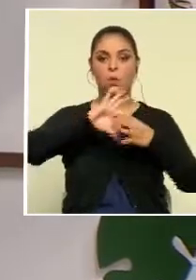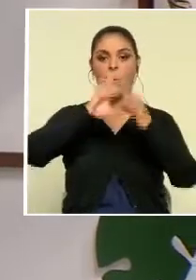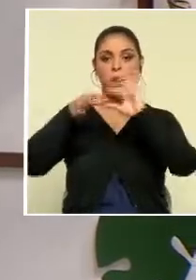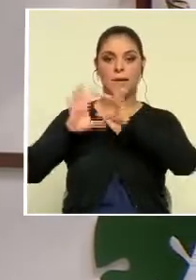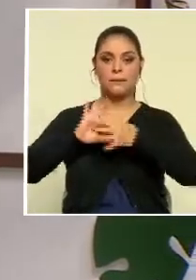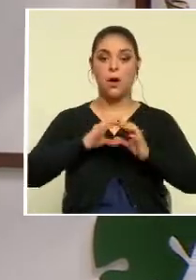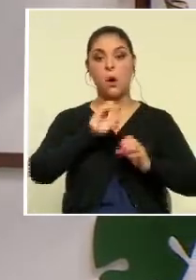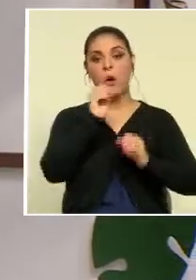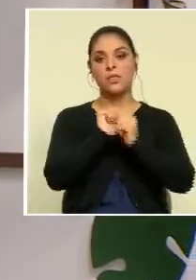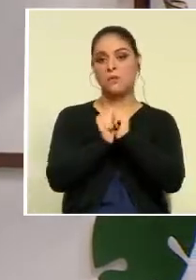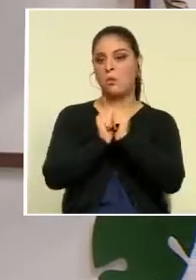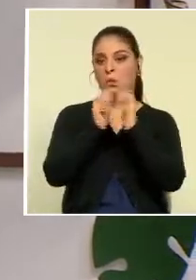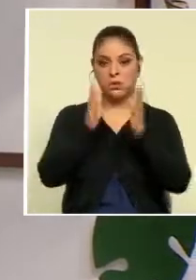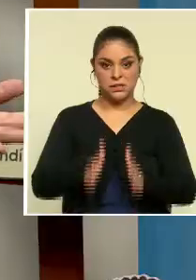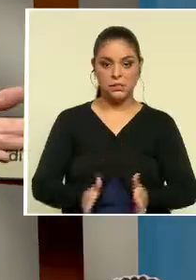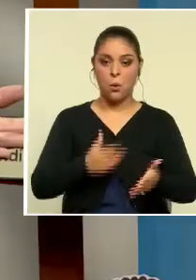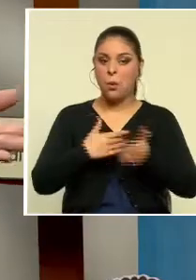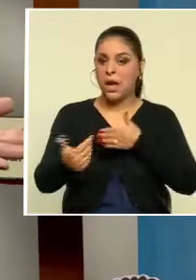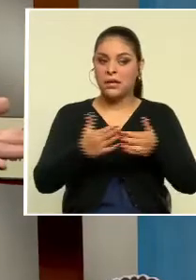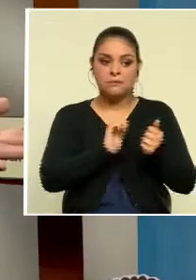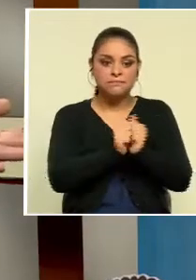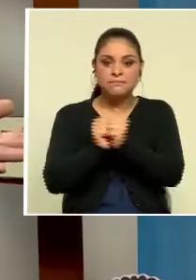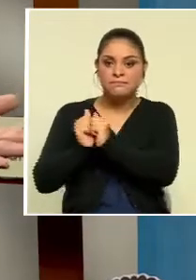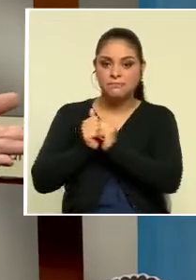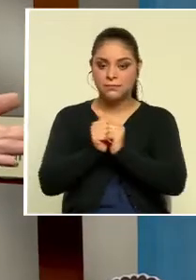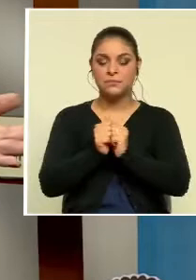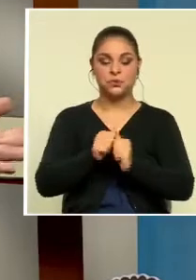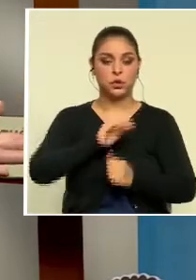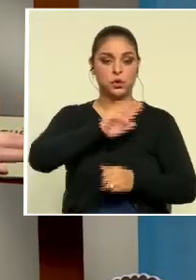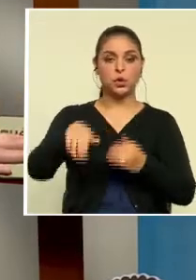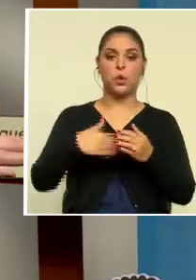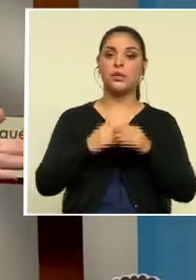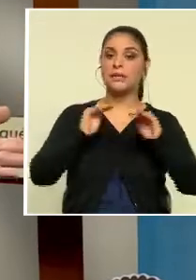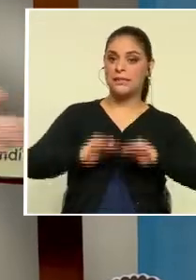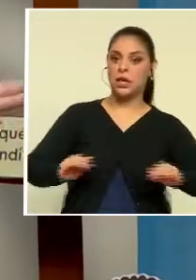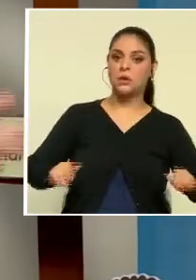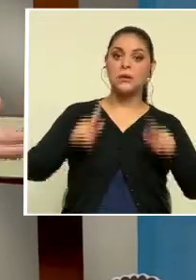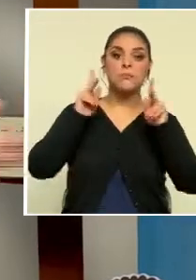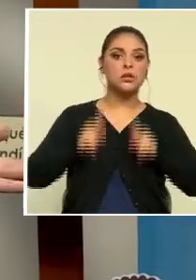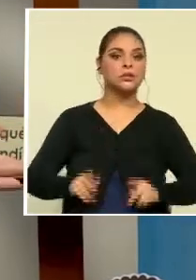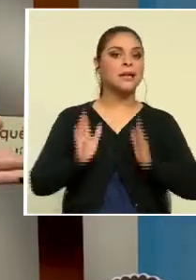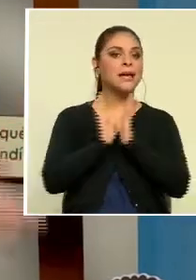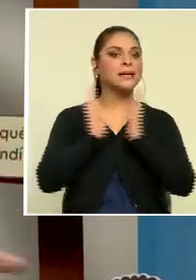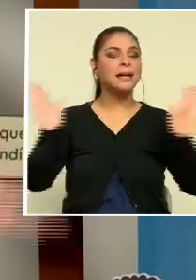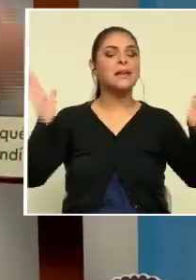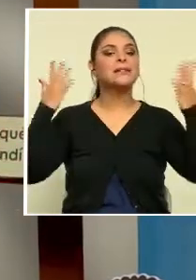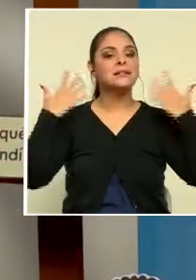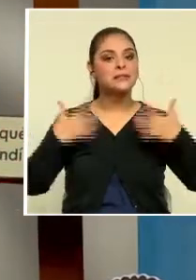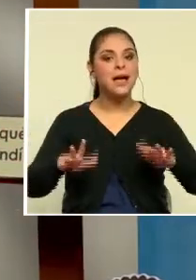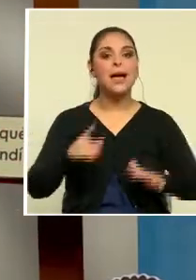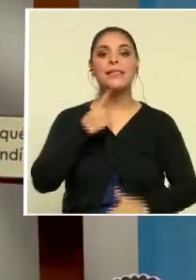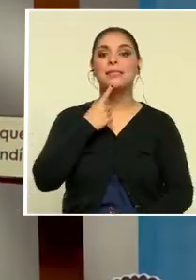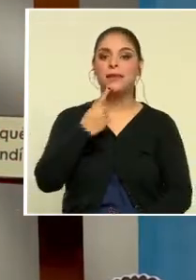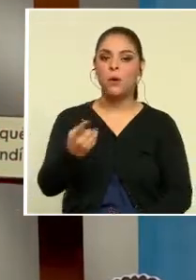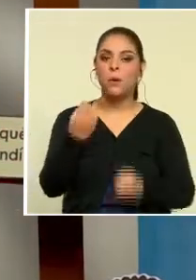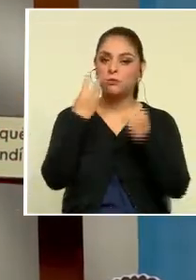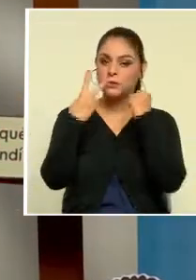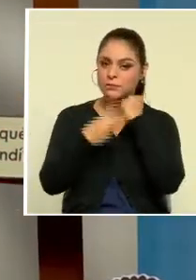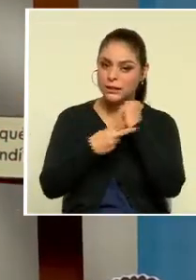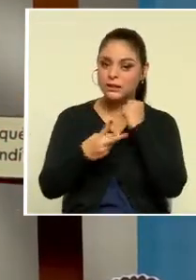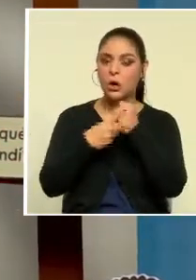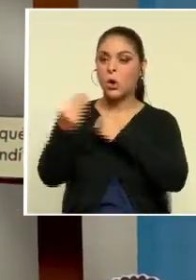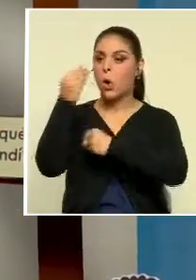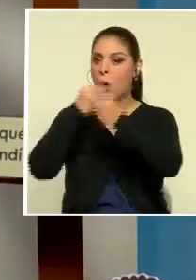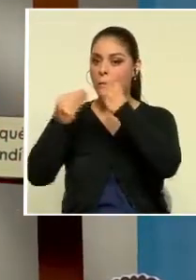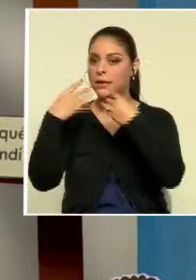atleta que practica algún deporte de todos los niños y los niños y las personas en general verdad ya lo hemos convencionado muchas veces alimentarse sanamente tomar